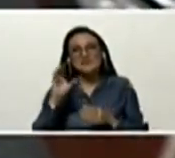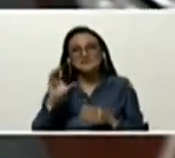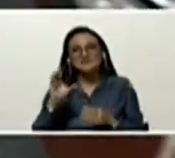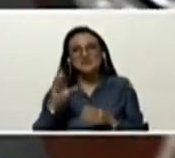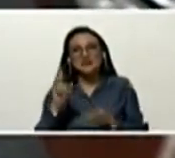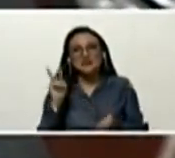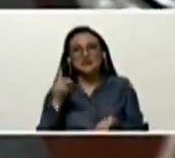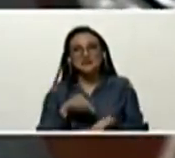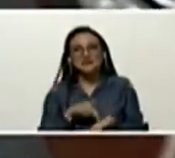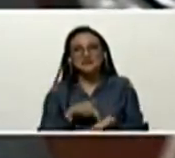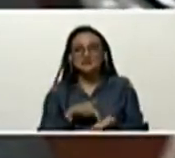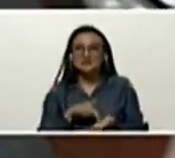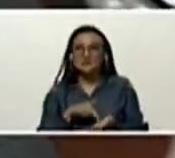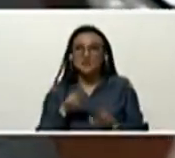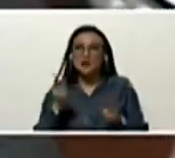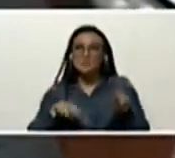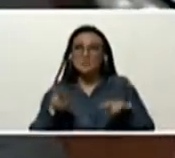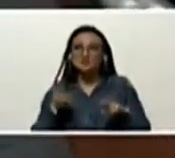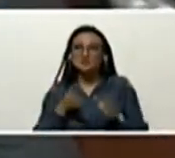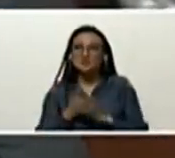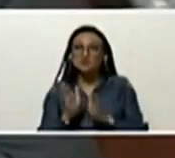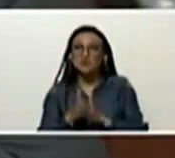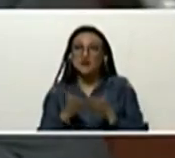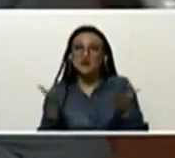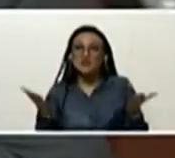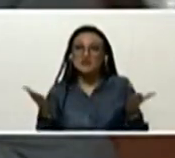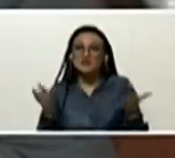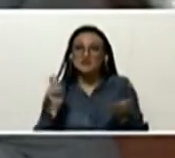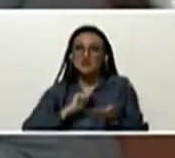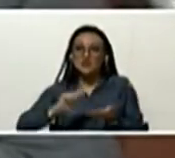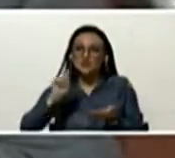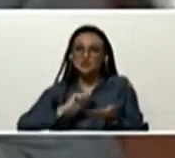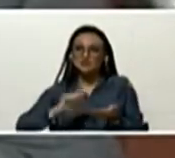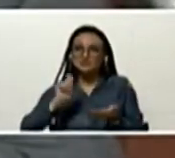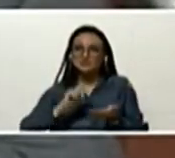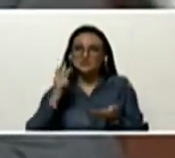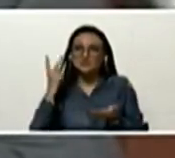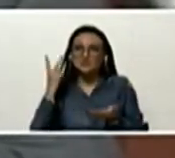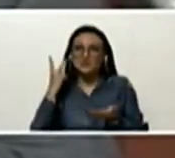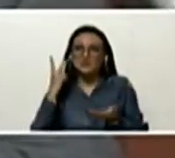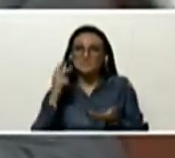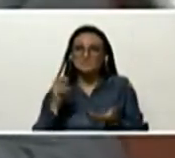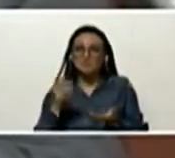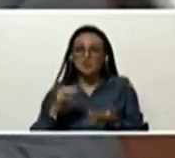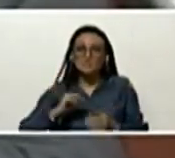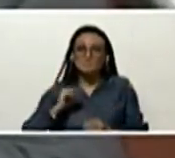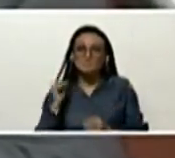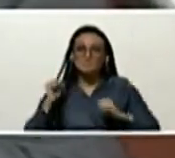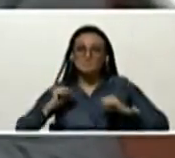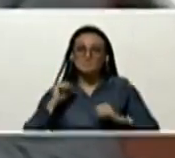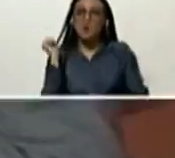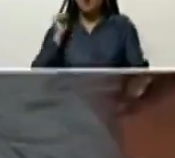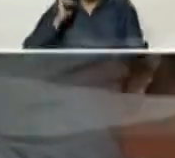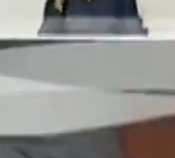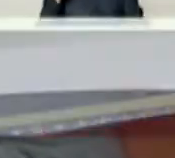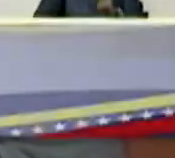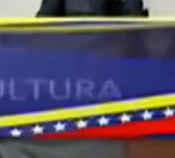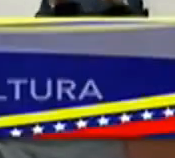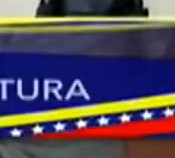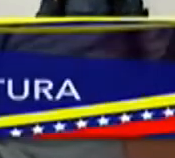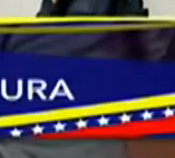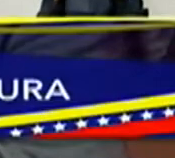nos han traído una exposición sobre los libros escritos por los policías investigadores en el